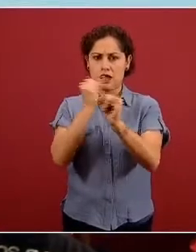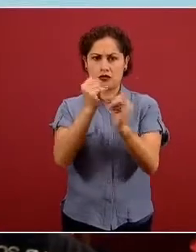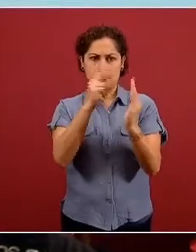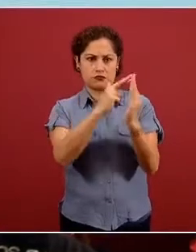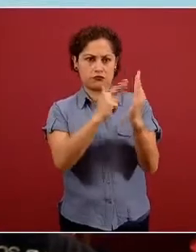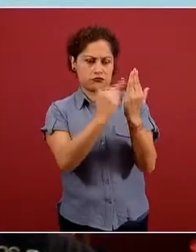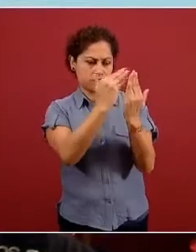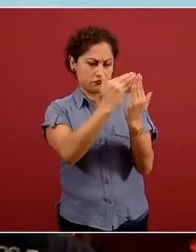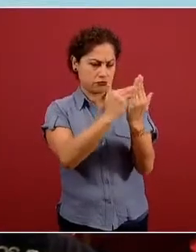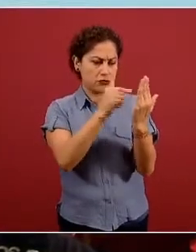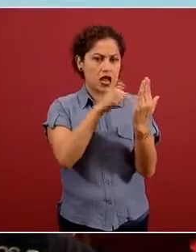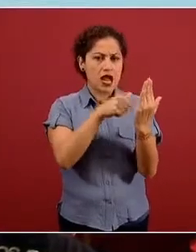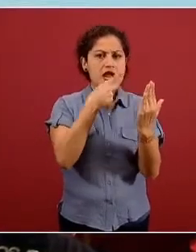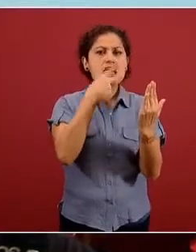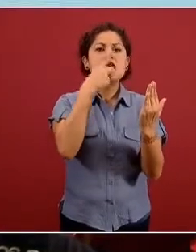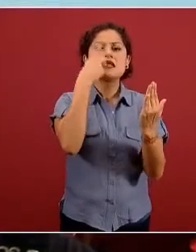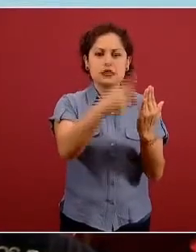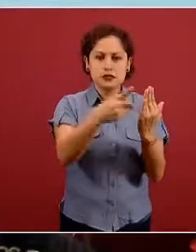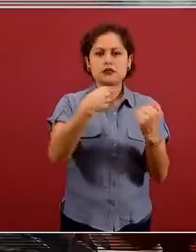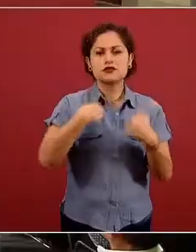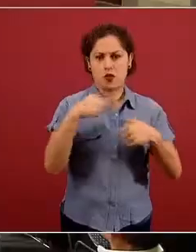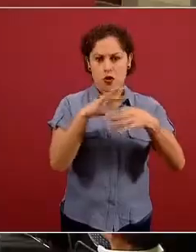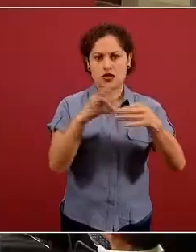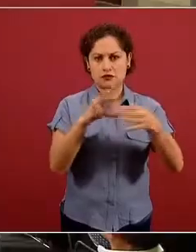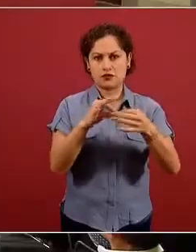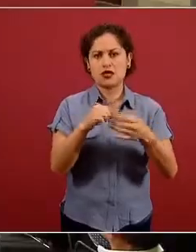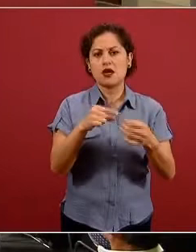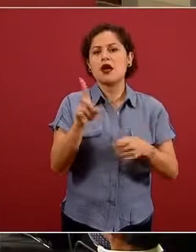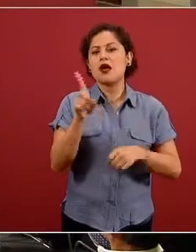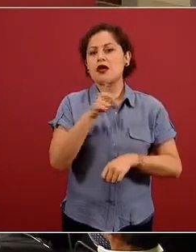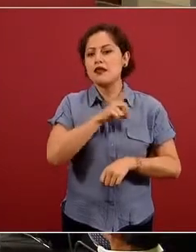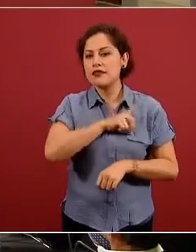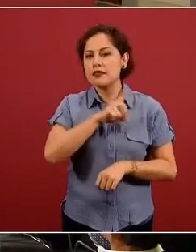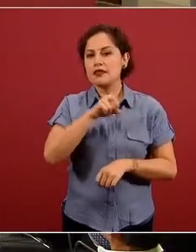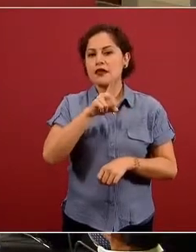y percatarse de lo que acabo de explicar. La siguiente.